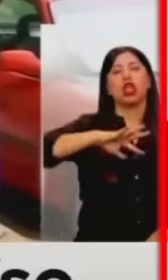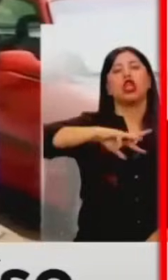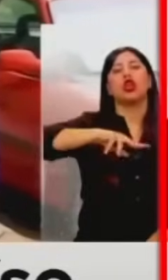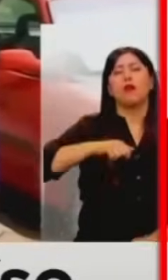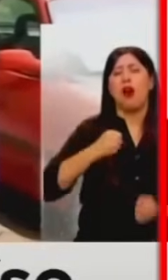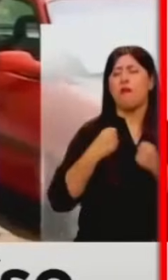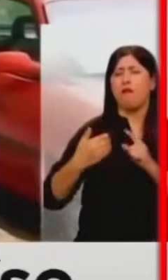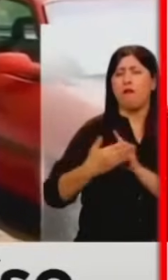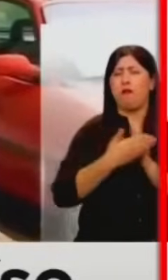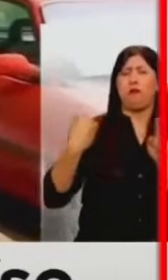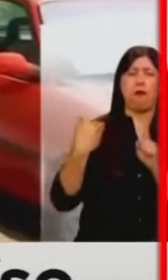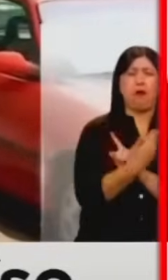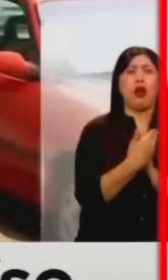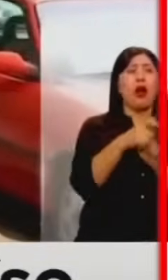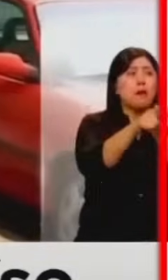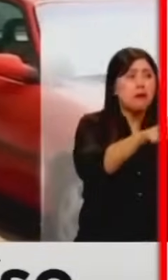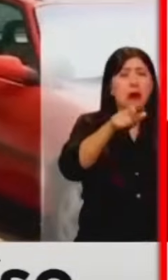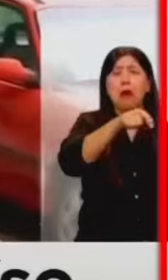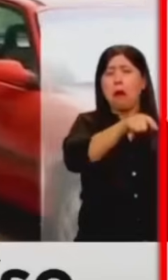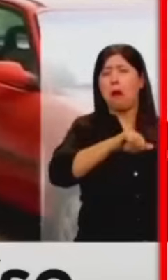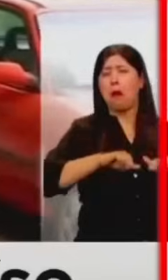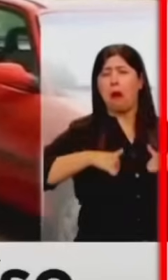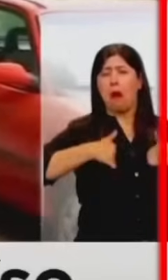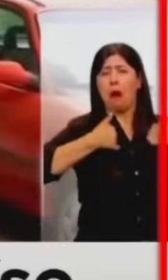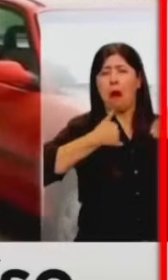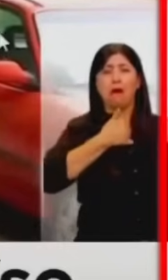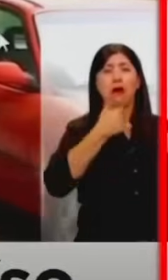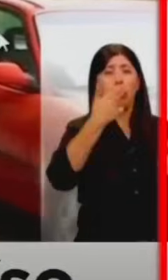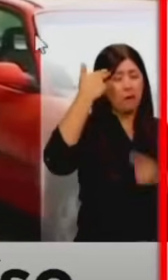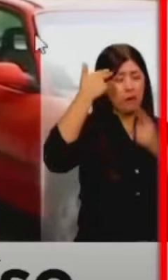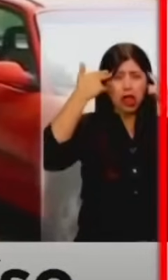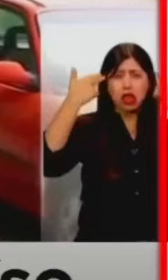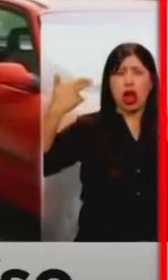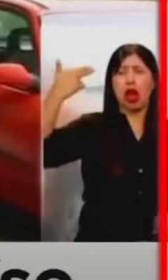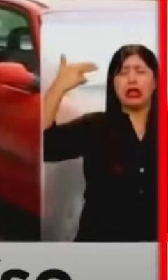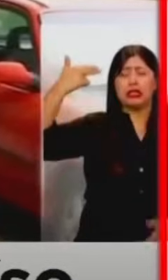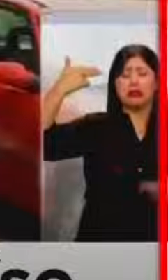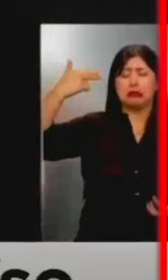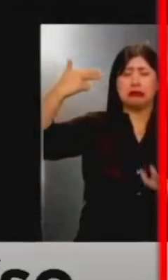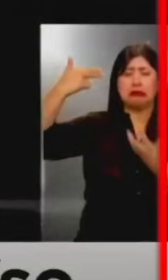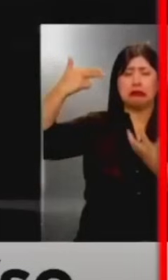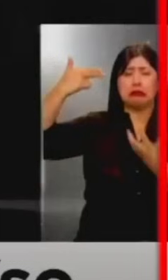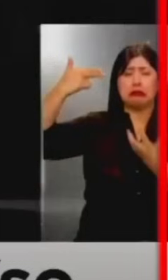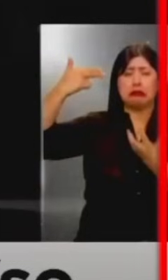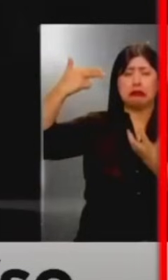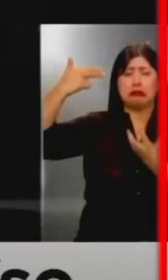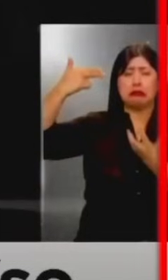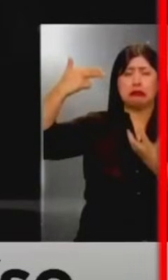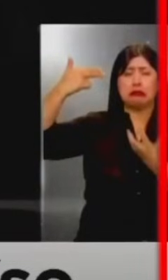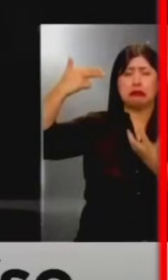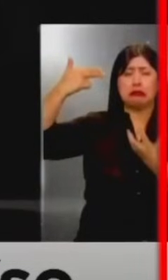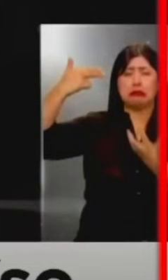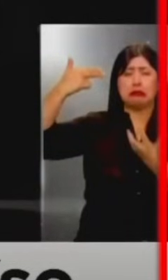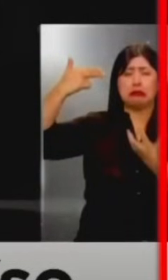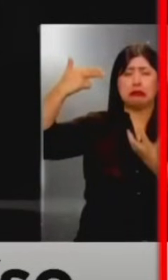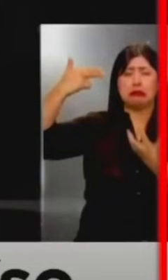con fuerza. 2 muchachos jóvenes. Me pusieron una pistola en la cabeza. Y andan como si nada, ¿no? Van y te asaltan y no pasa nada.